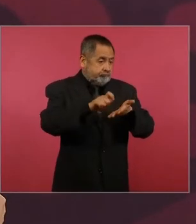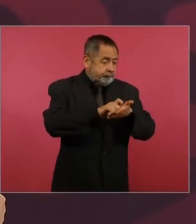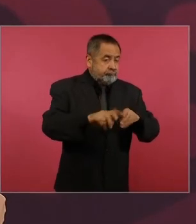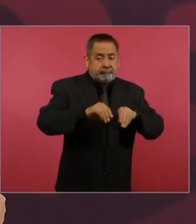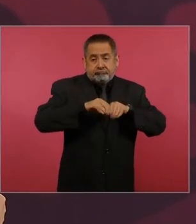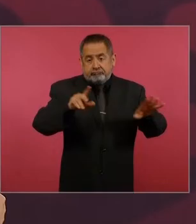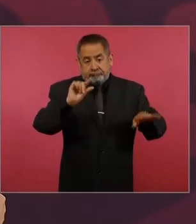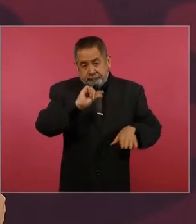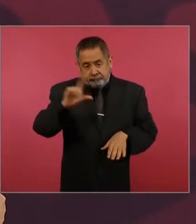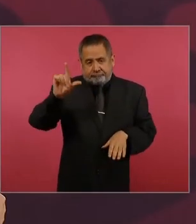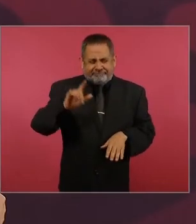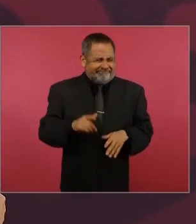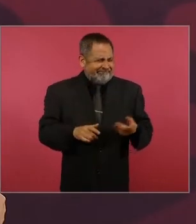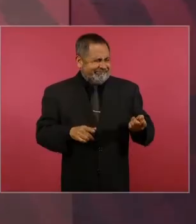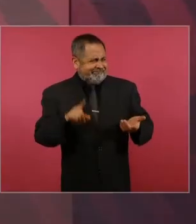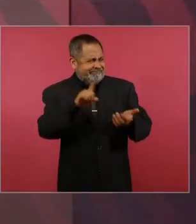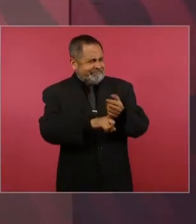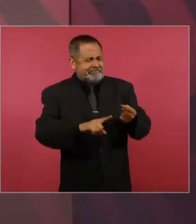si mienten